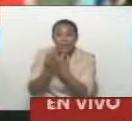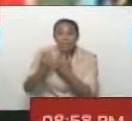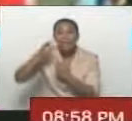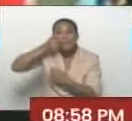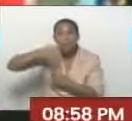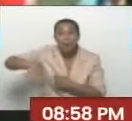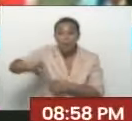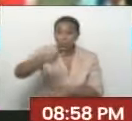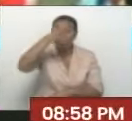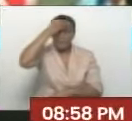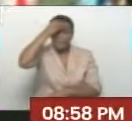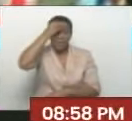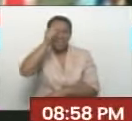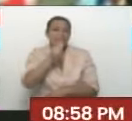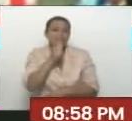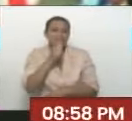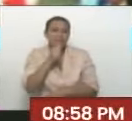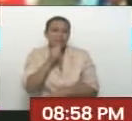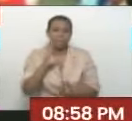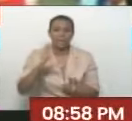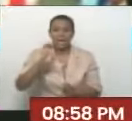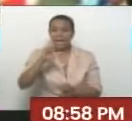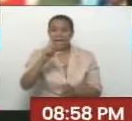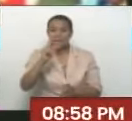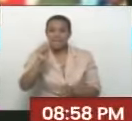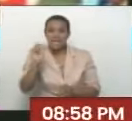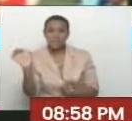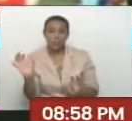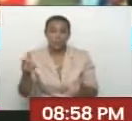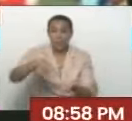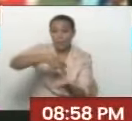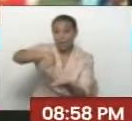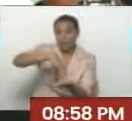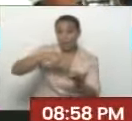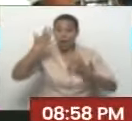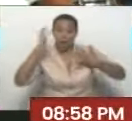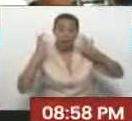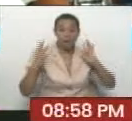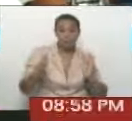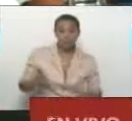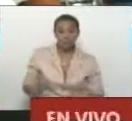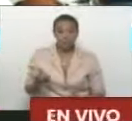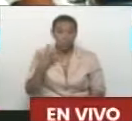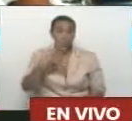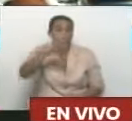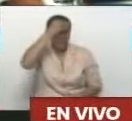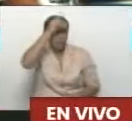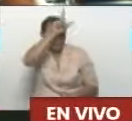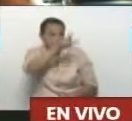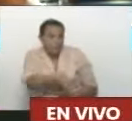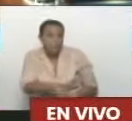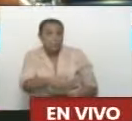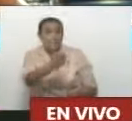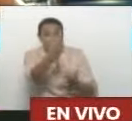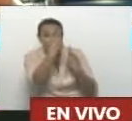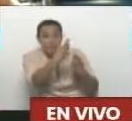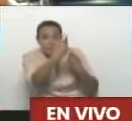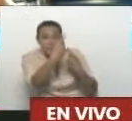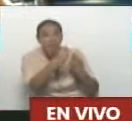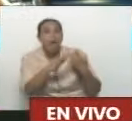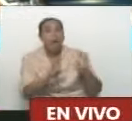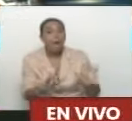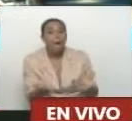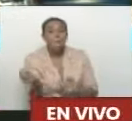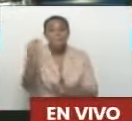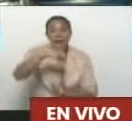Yo aprendí con Clotilde Billis, por ejemplo, a bailar el calixo. Es importante que, aparte de lo que yo